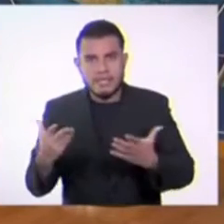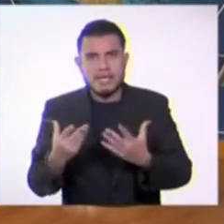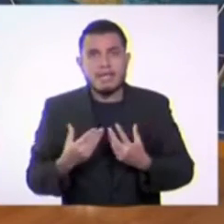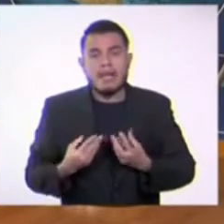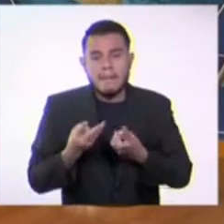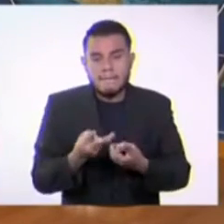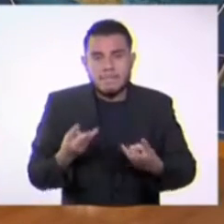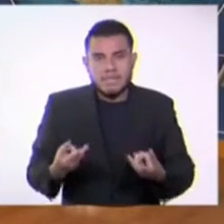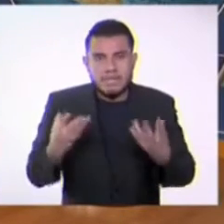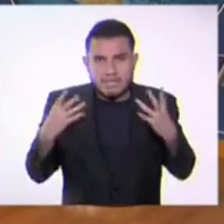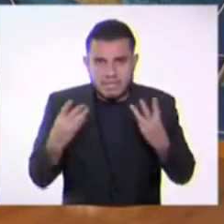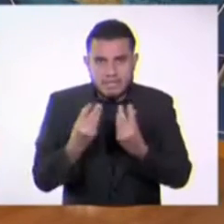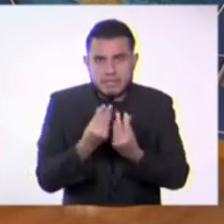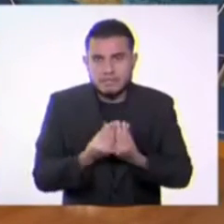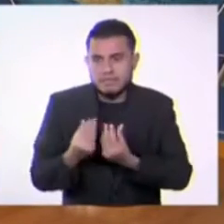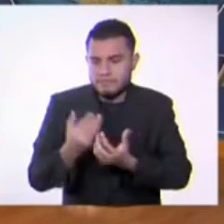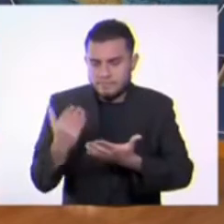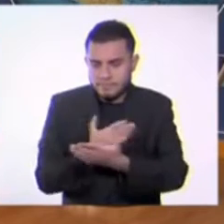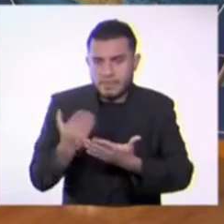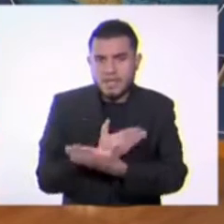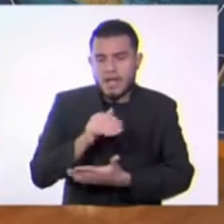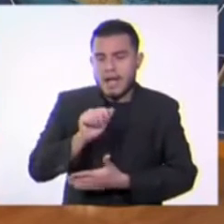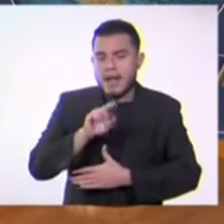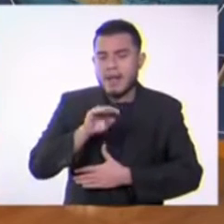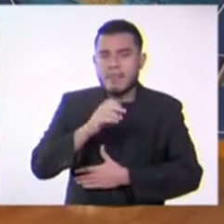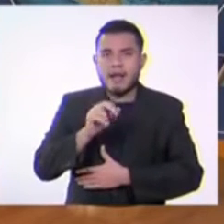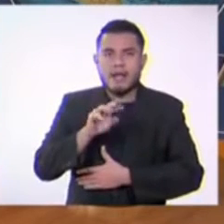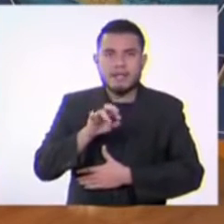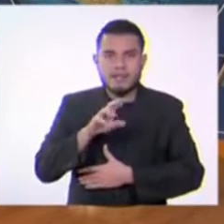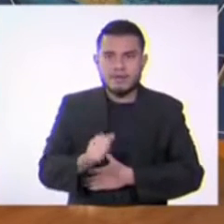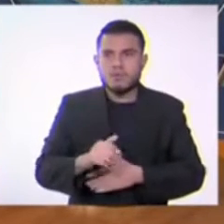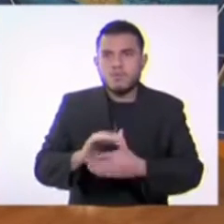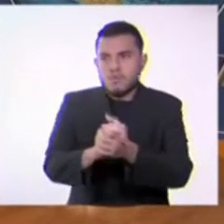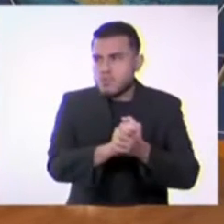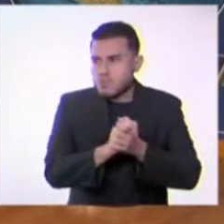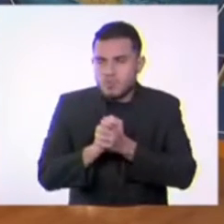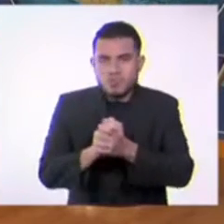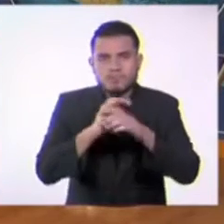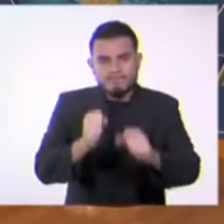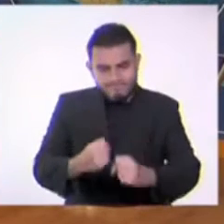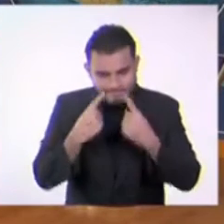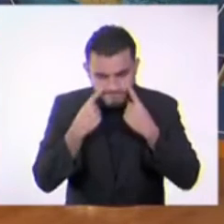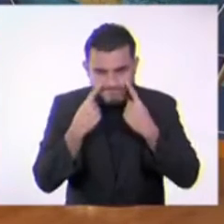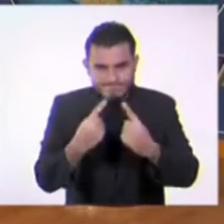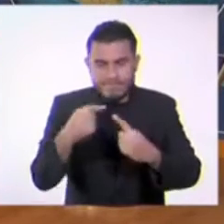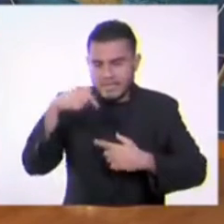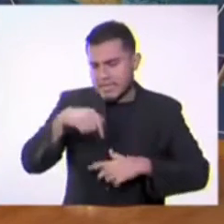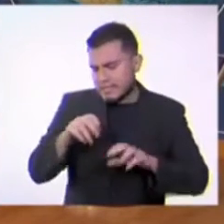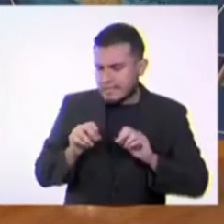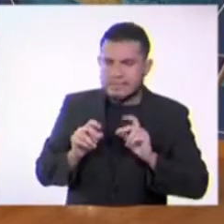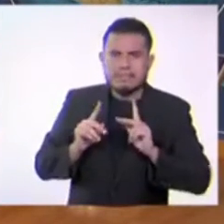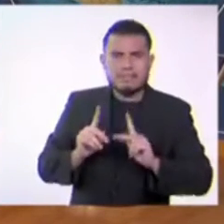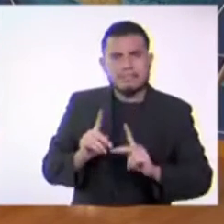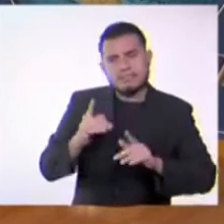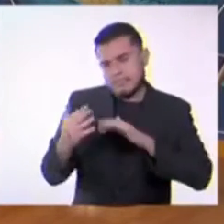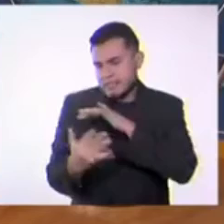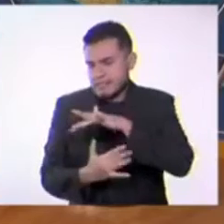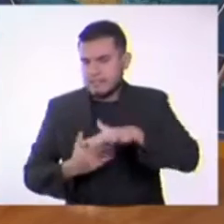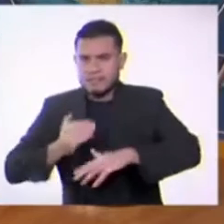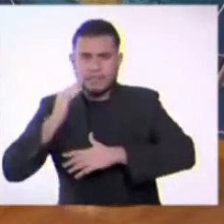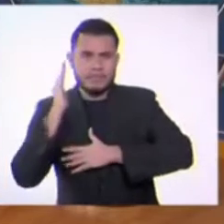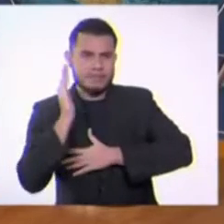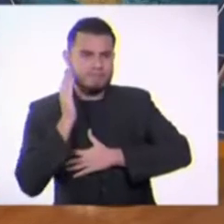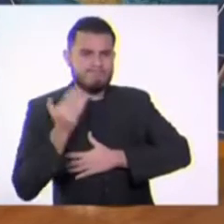estudios sociales, Alba Calderón. Bienvenida, ¿cómo ha estado? Siempre es un gusto, Emerson Emilio, estar en esta teleclase. Desde